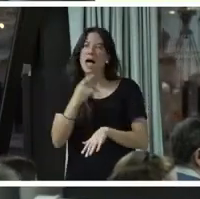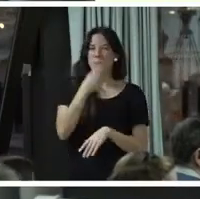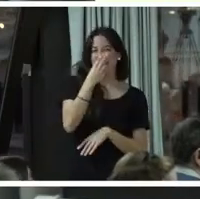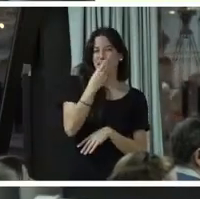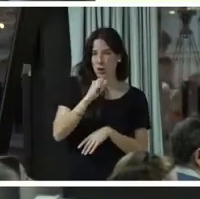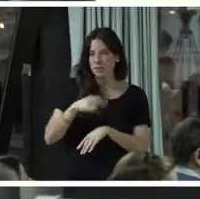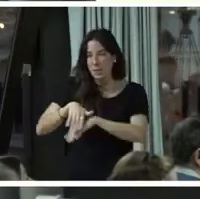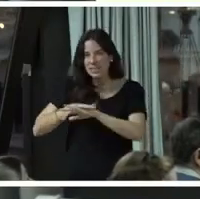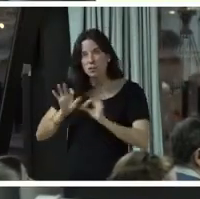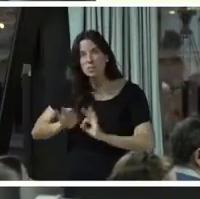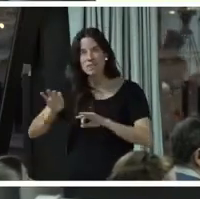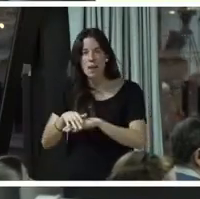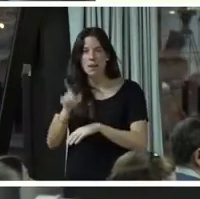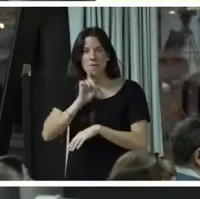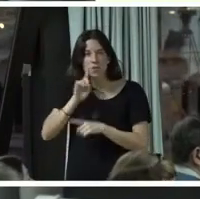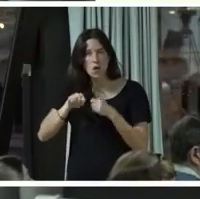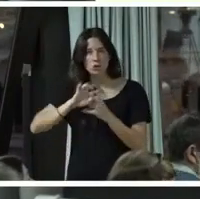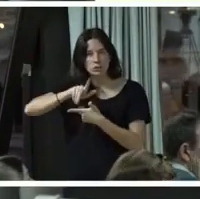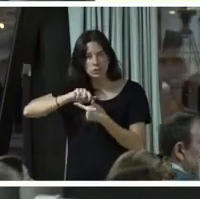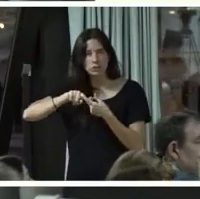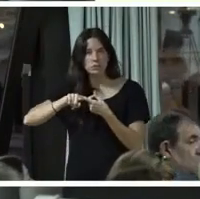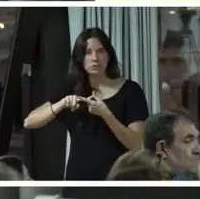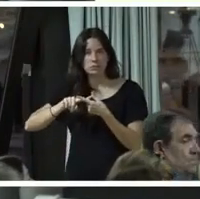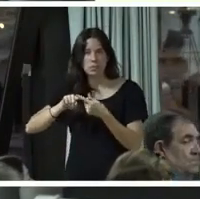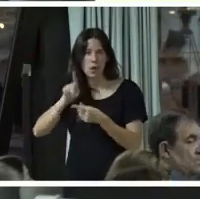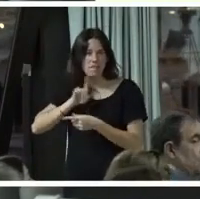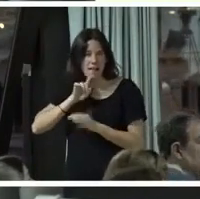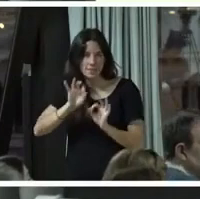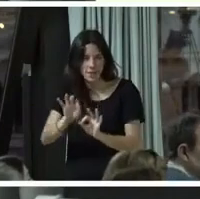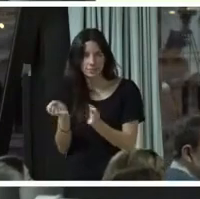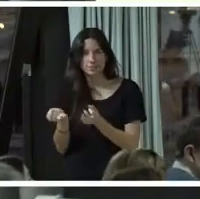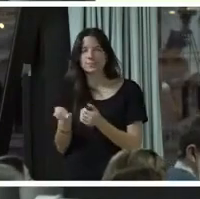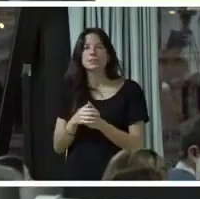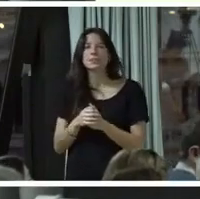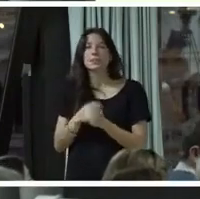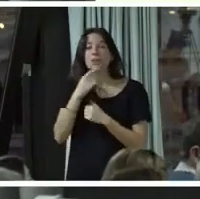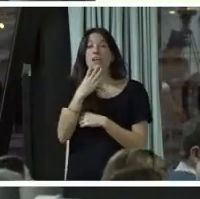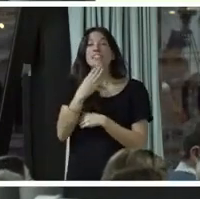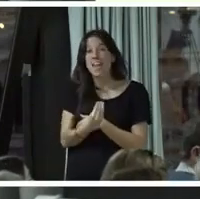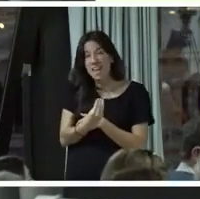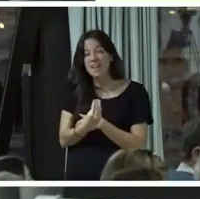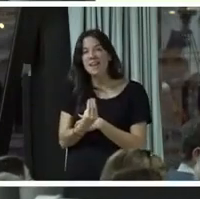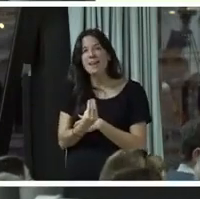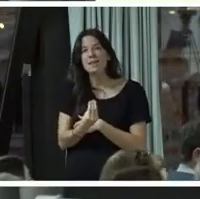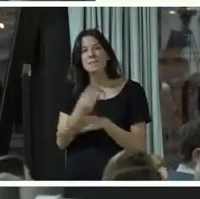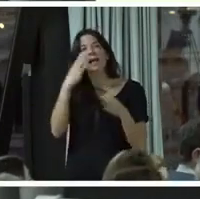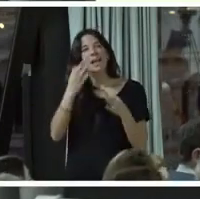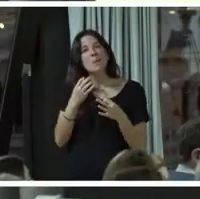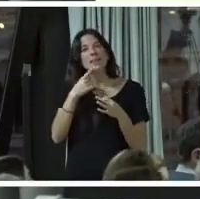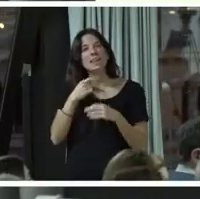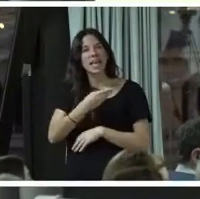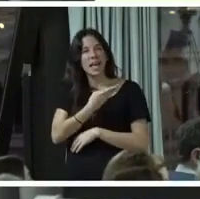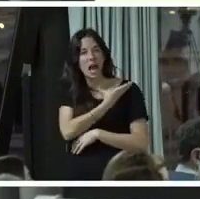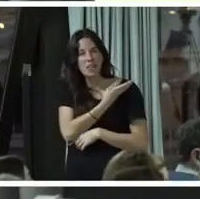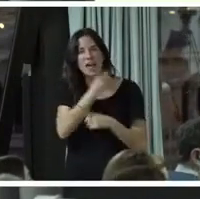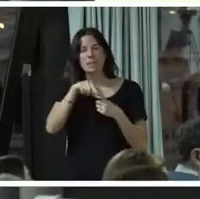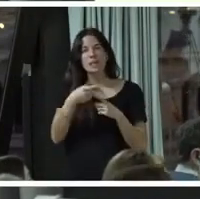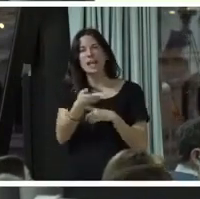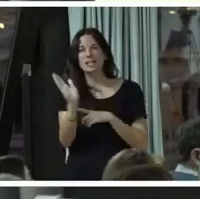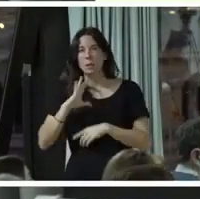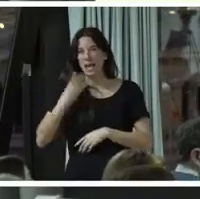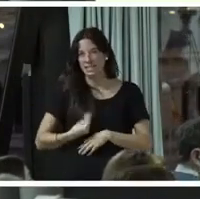bu mentiras etcétera e Israel lo que está generando en gaza y en el resto de